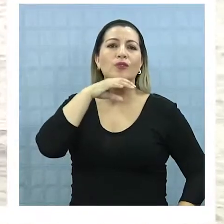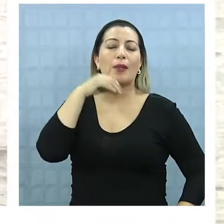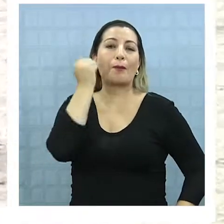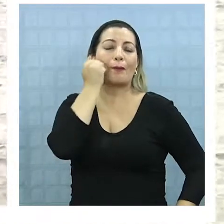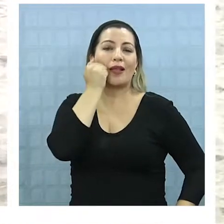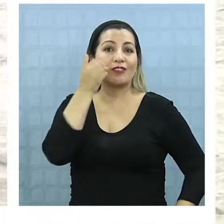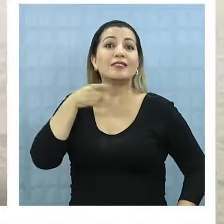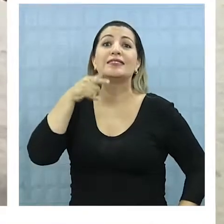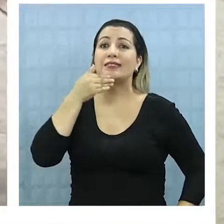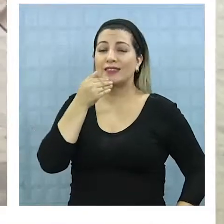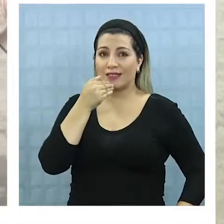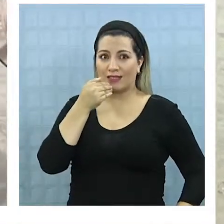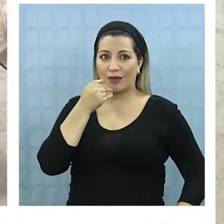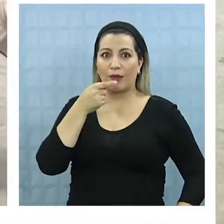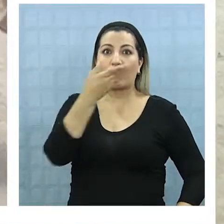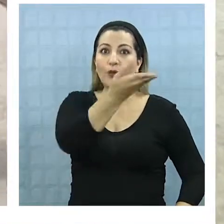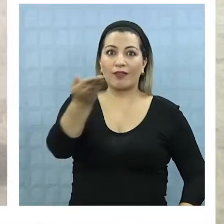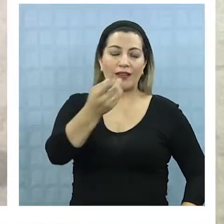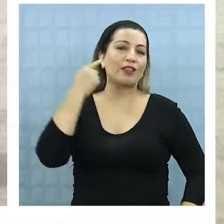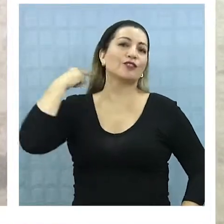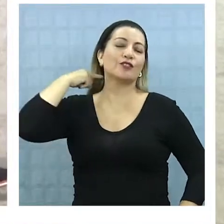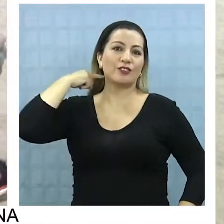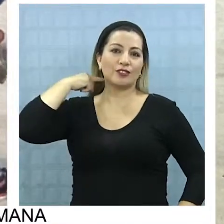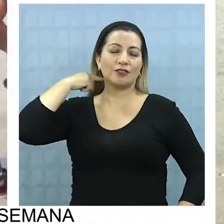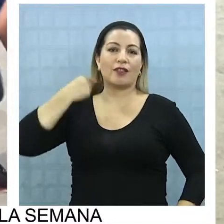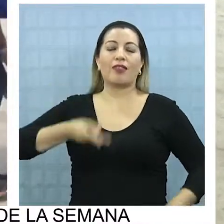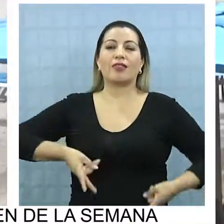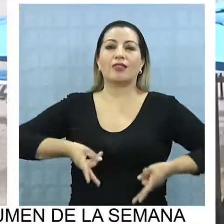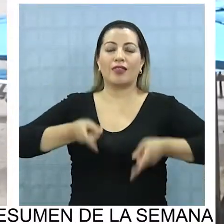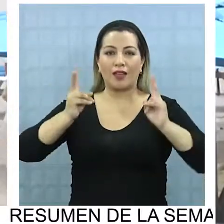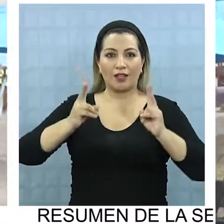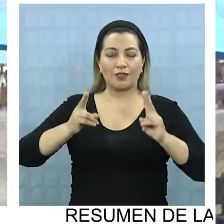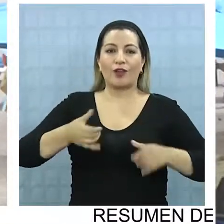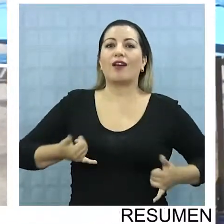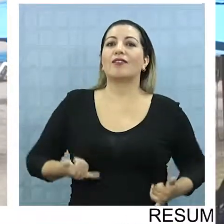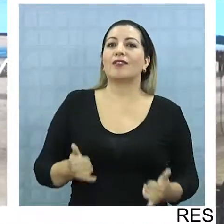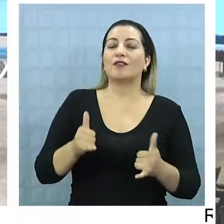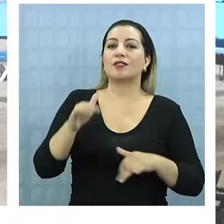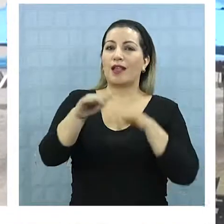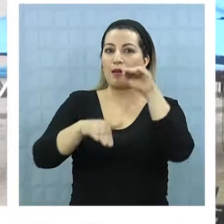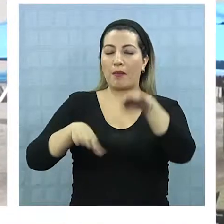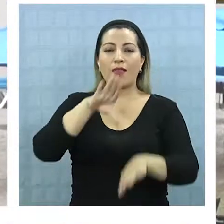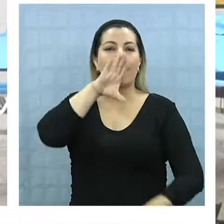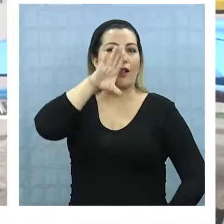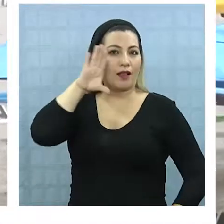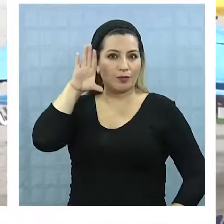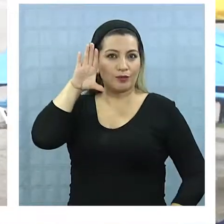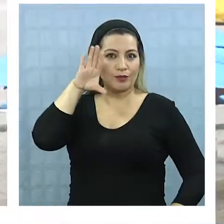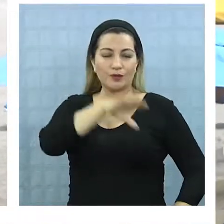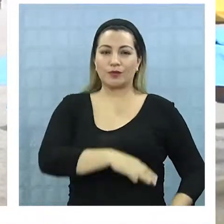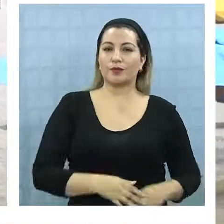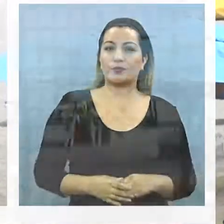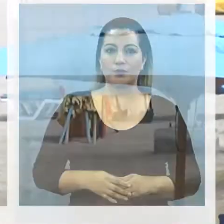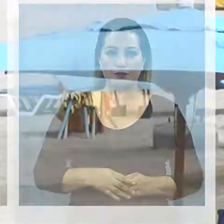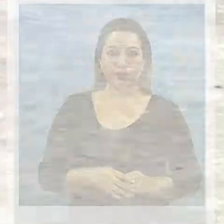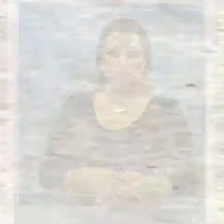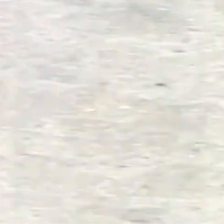evitar la utilización del plástico y por sobre todo ser conscientes que todos tienen derecho a disfrutar de las playas limpias.